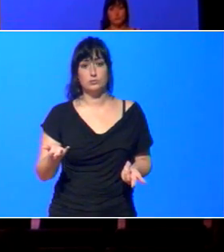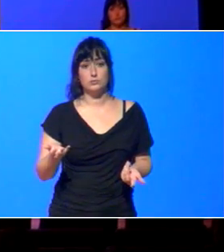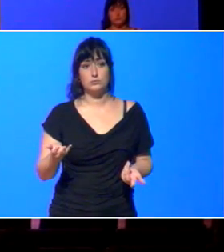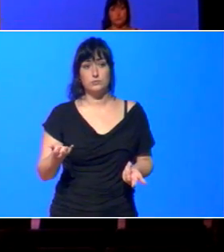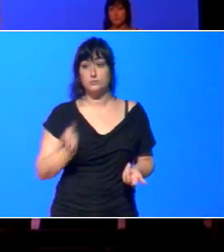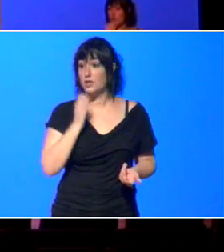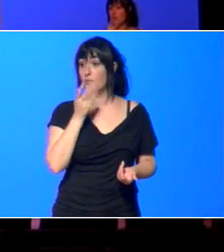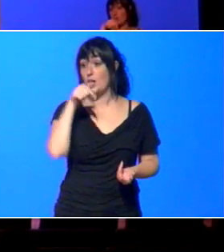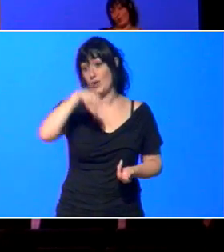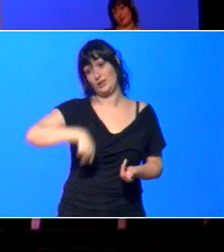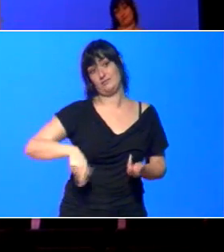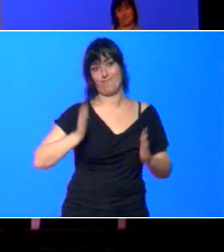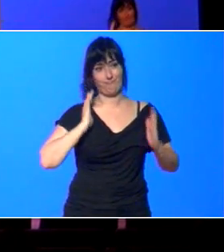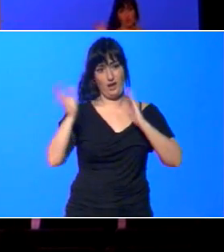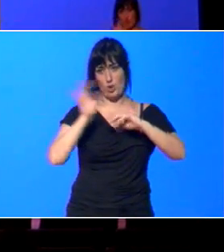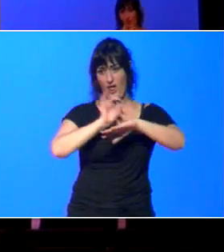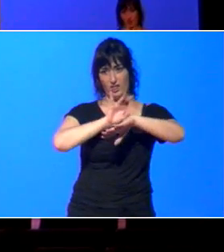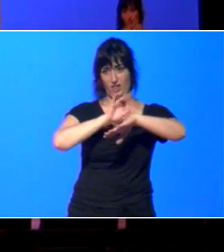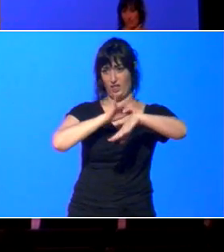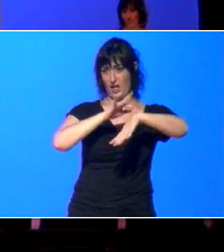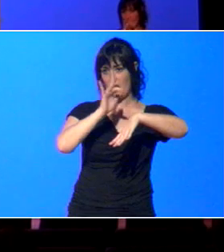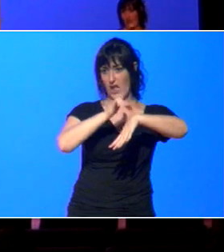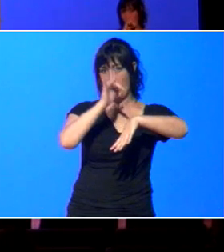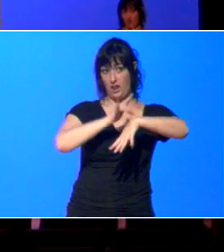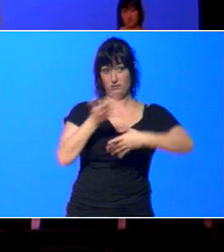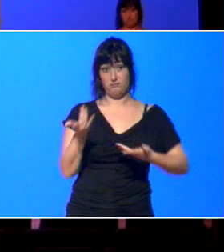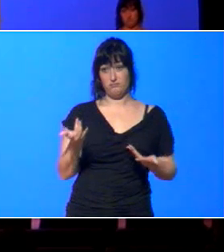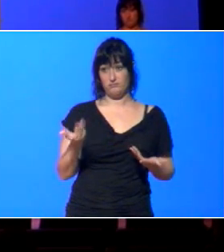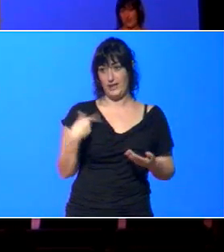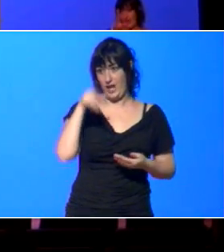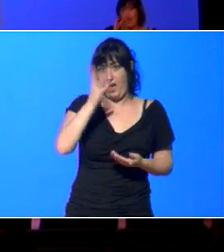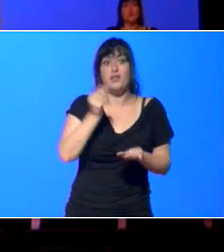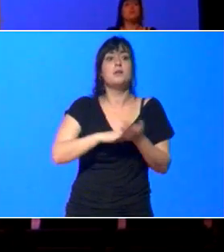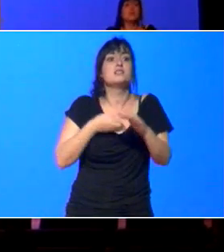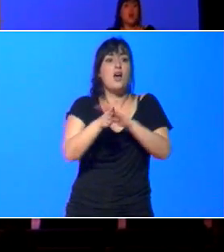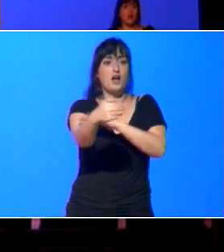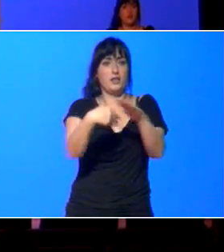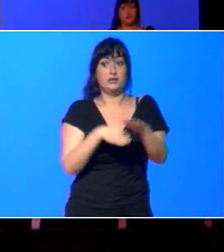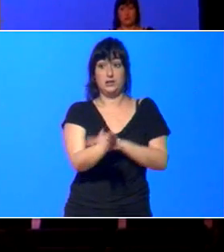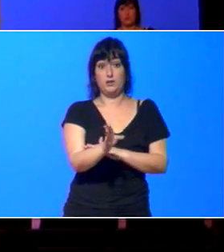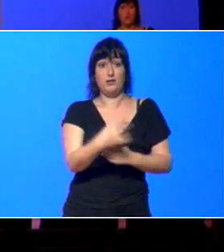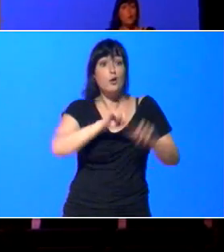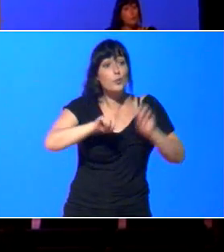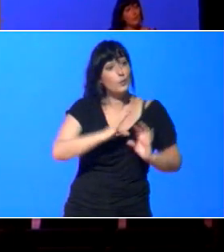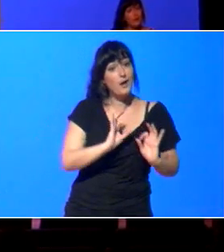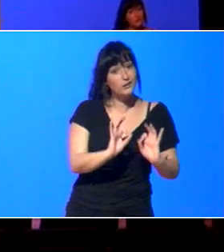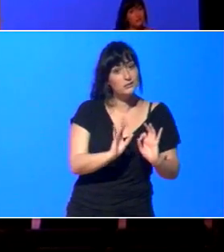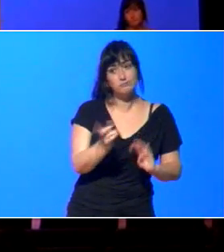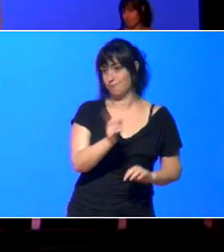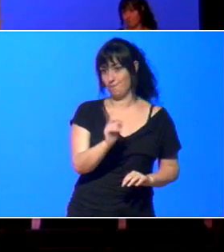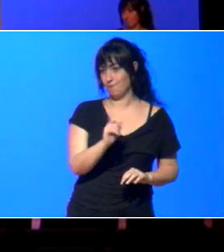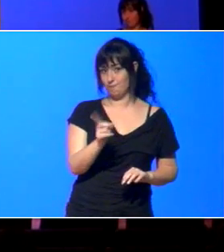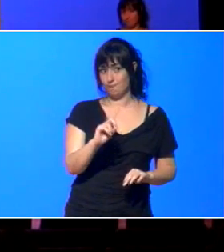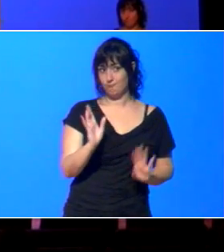En esta era digital, lo que además ese saber está accesible, no ese es el problema. Por lo tanto, tenemos